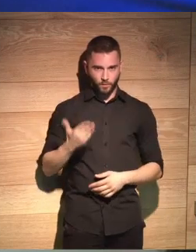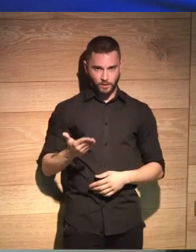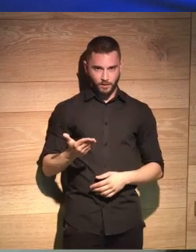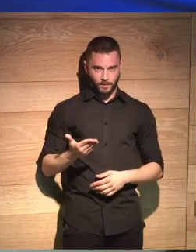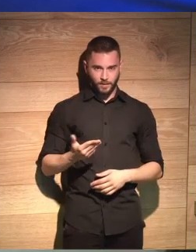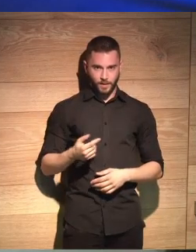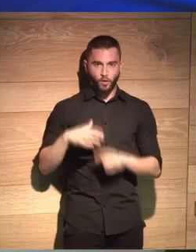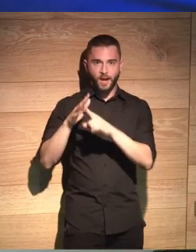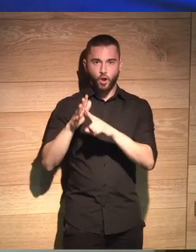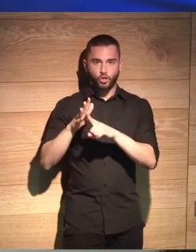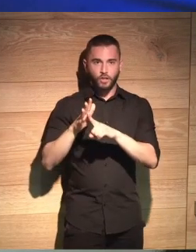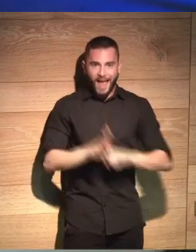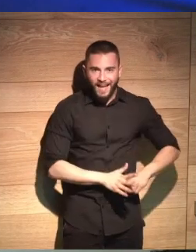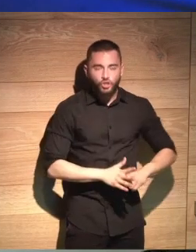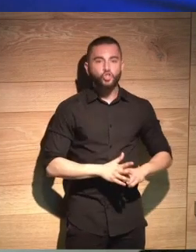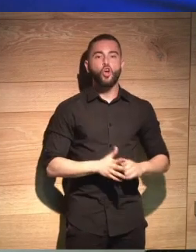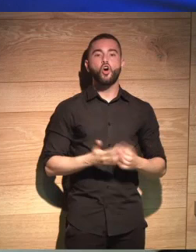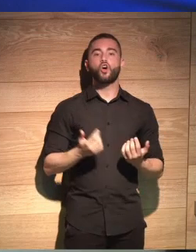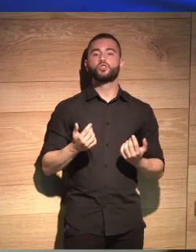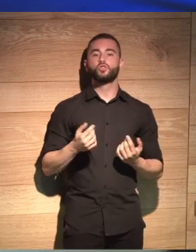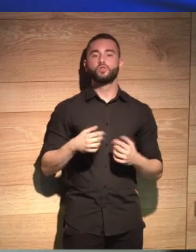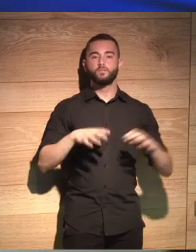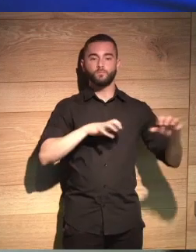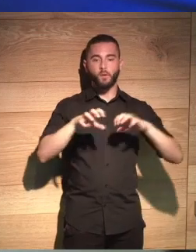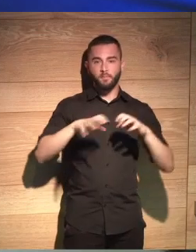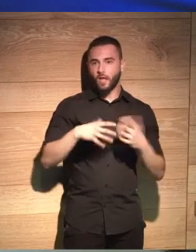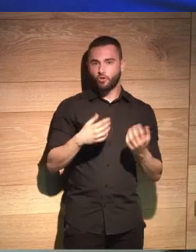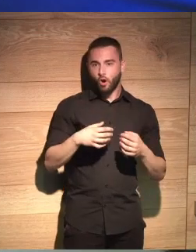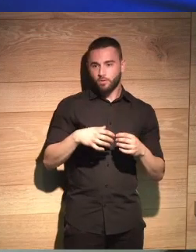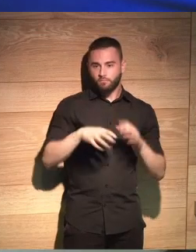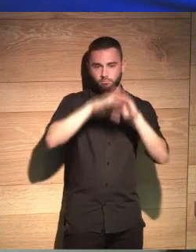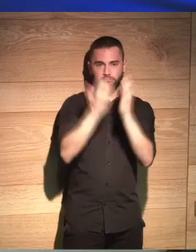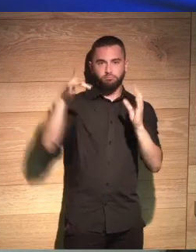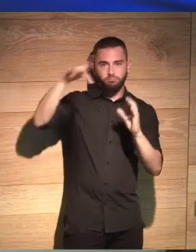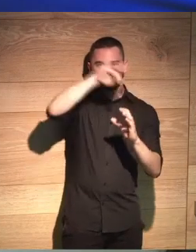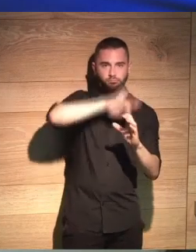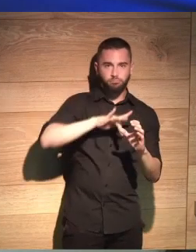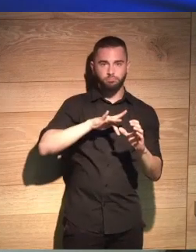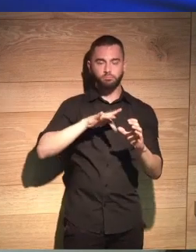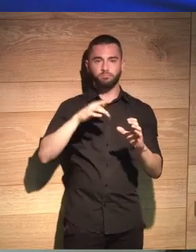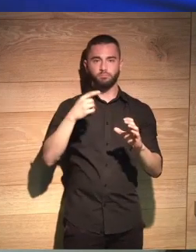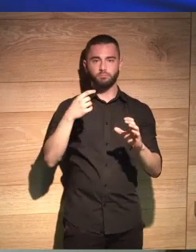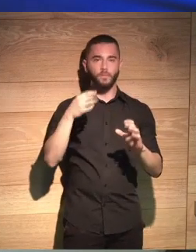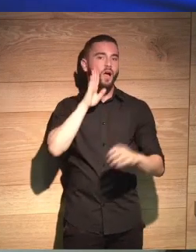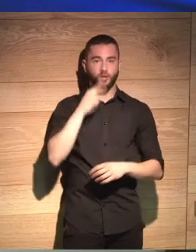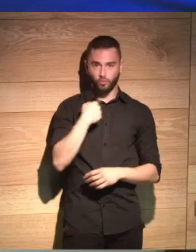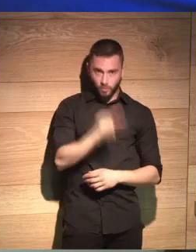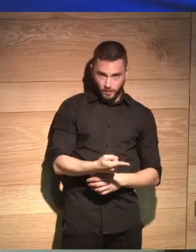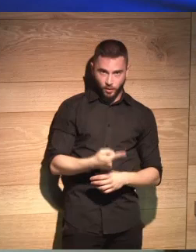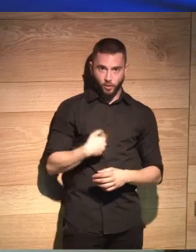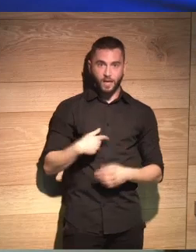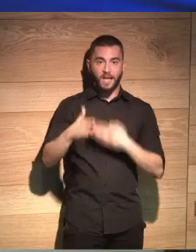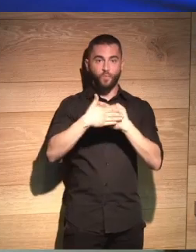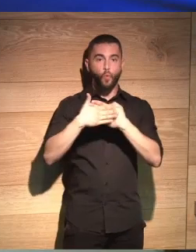los éxodos, sobre los movimientos a través del globo, entre ellos que menciono, de Las Puertas del